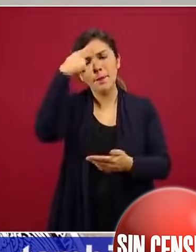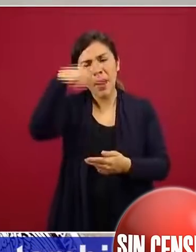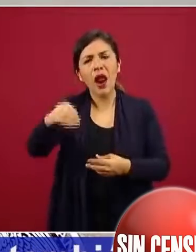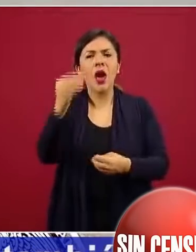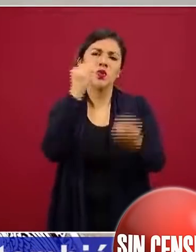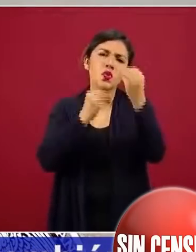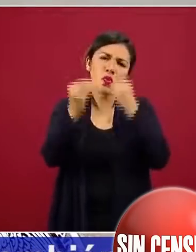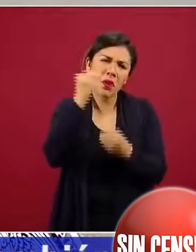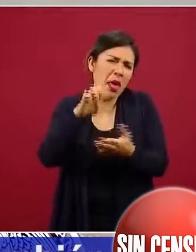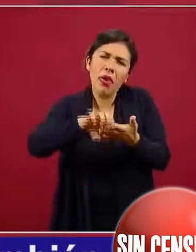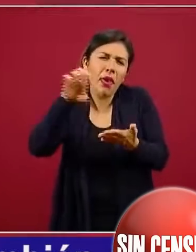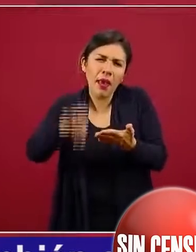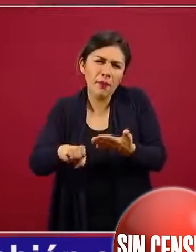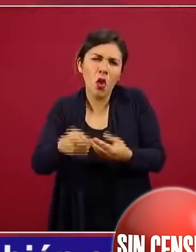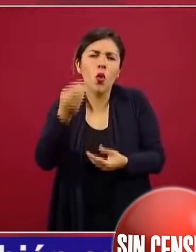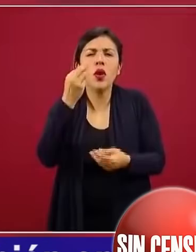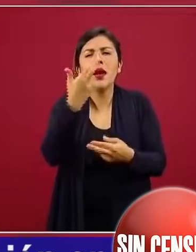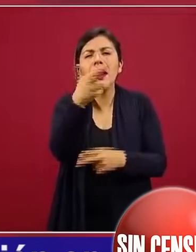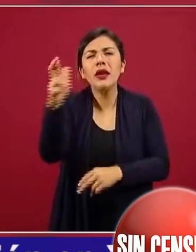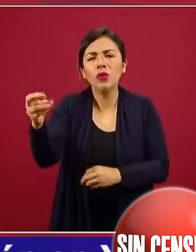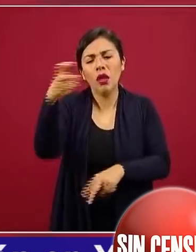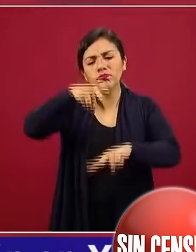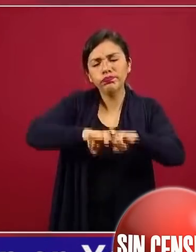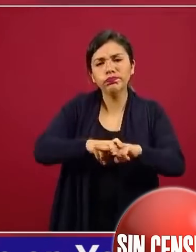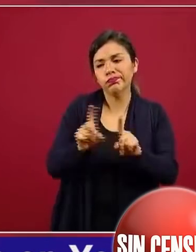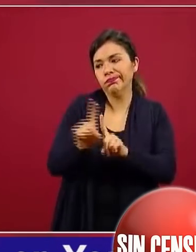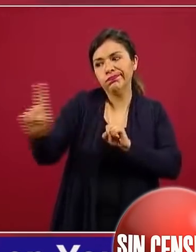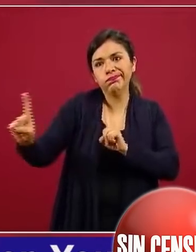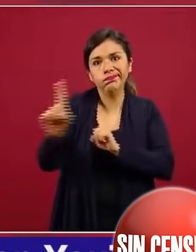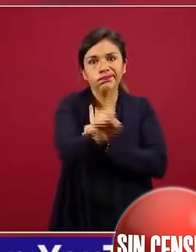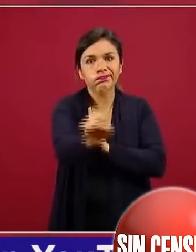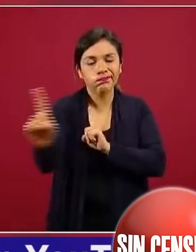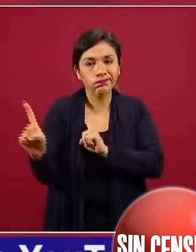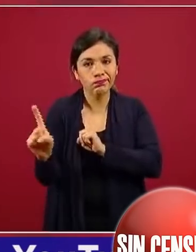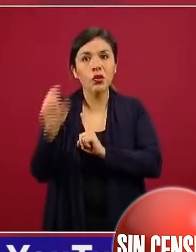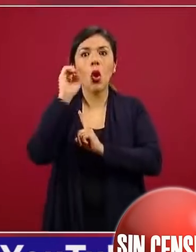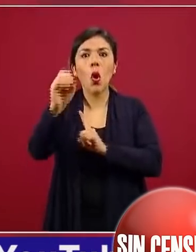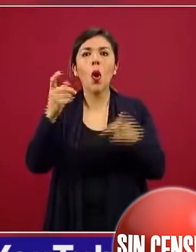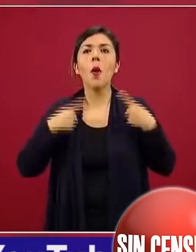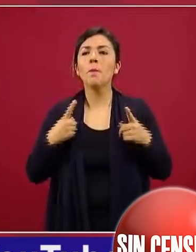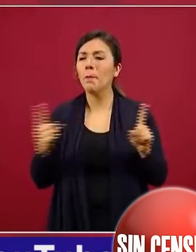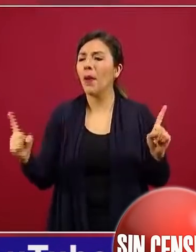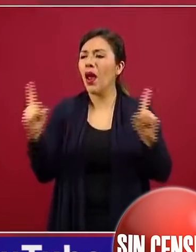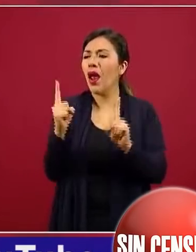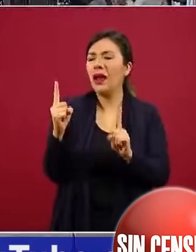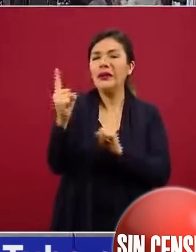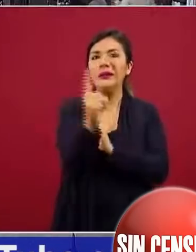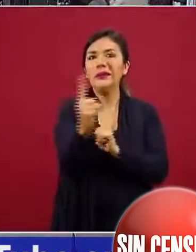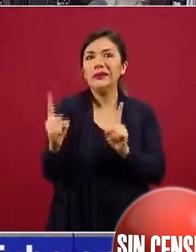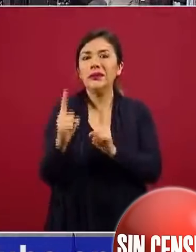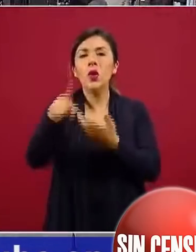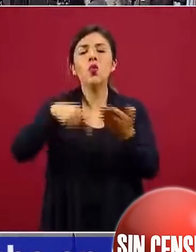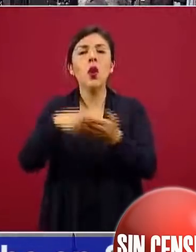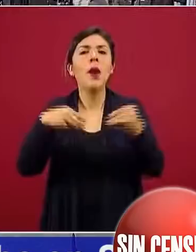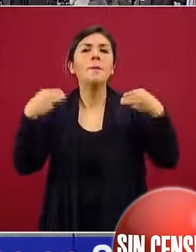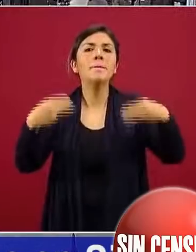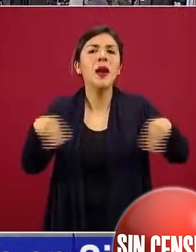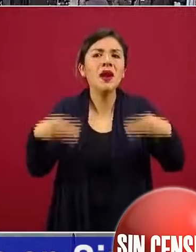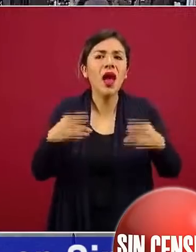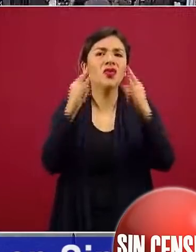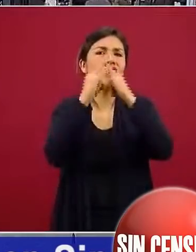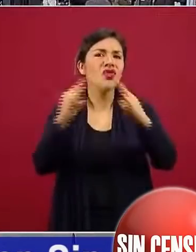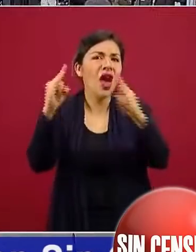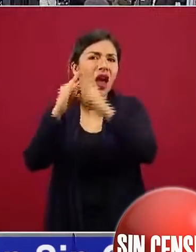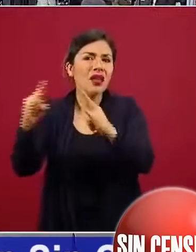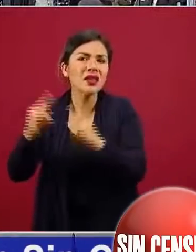comercial, por ejemplo, de alimentos, la distancia a la que estamos unos de otros en el espacio físico, en un mercado, en un